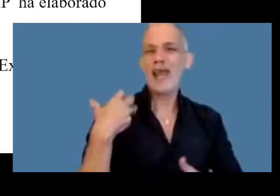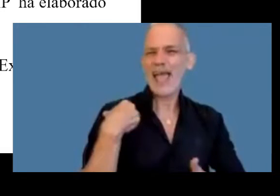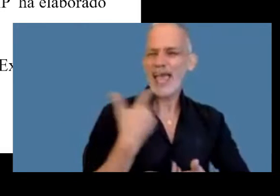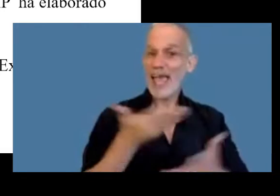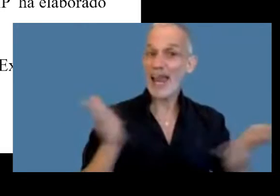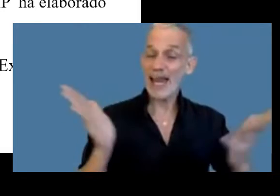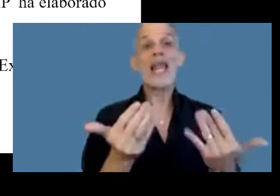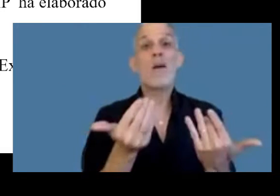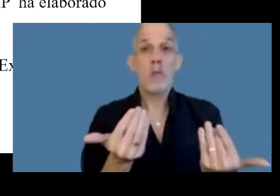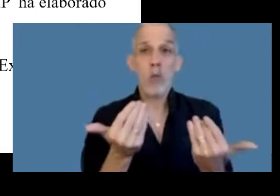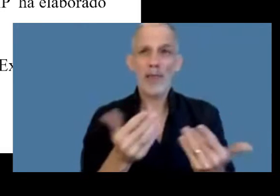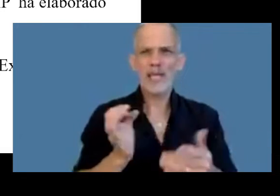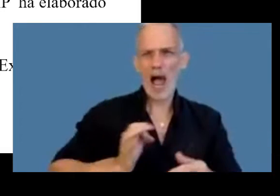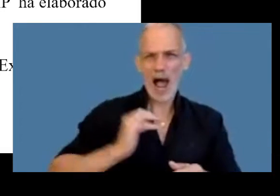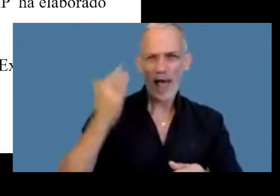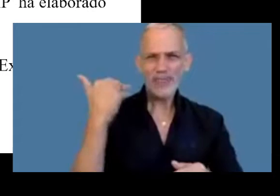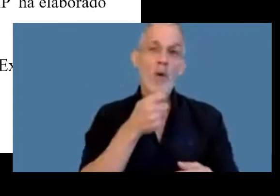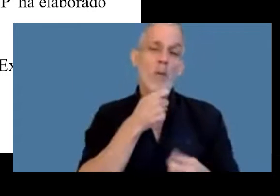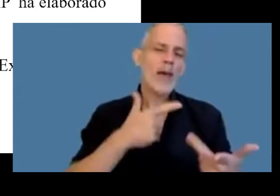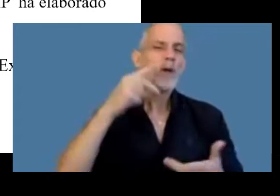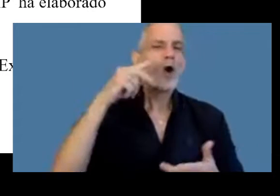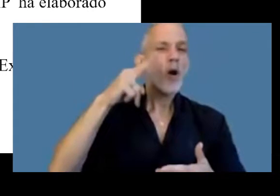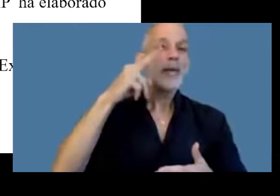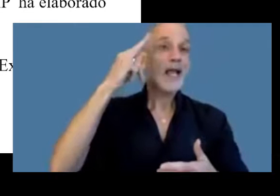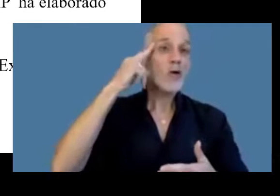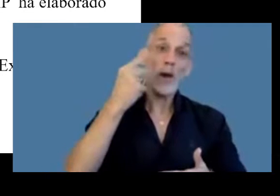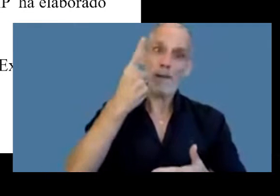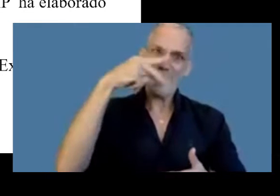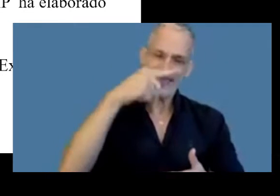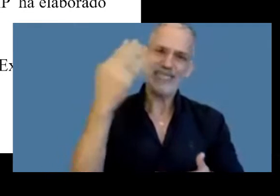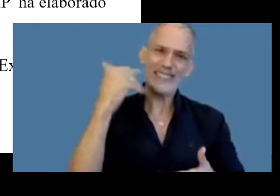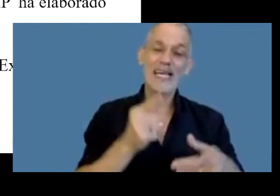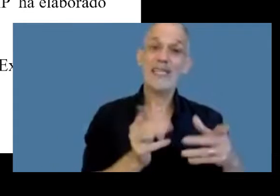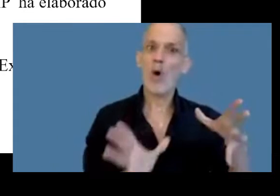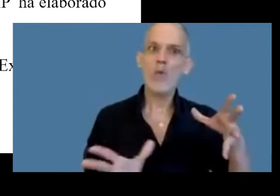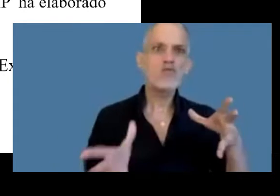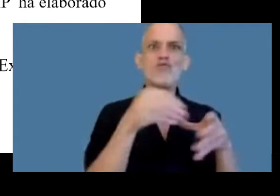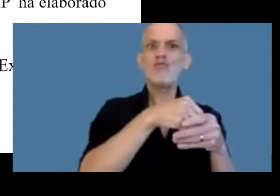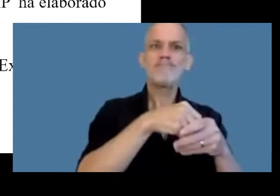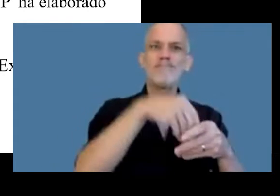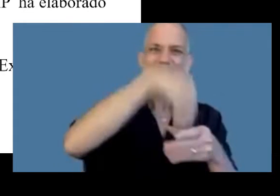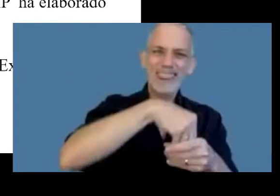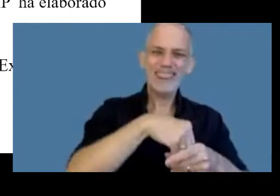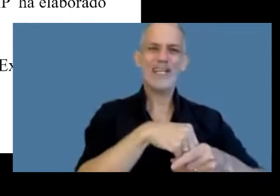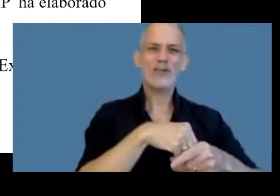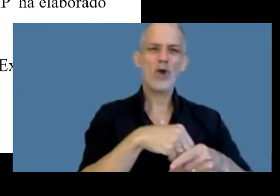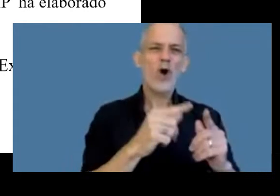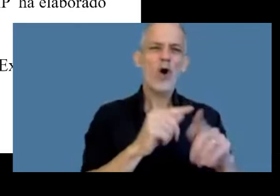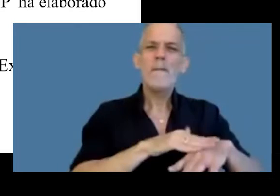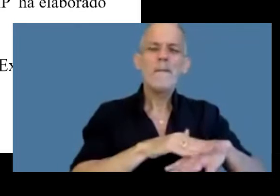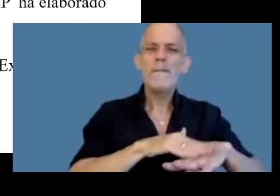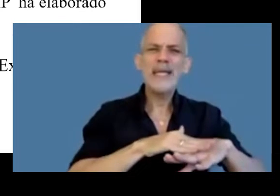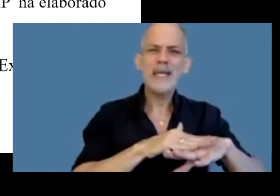ser antiguas como la 2009-27, agrupan todos los mínimos indicadores